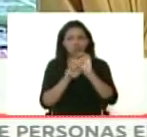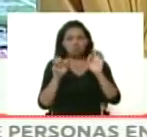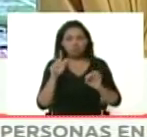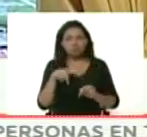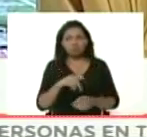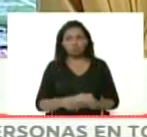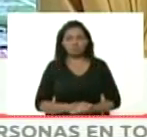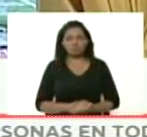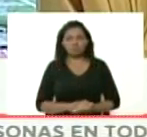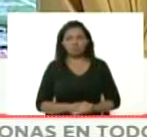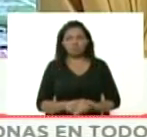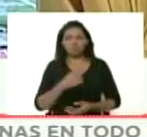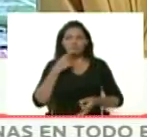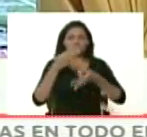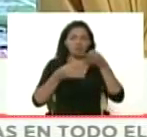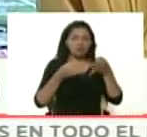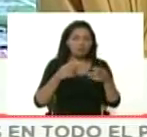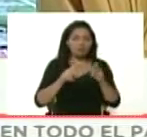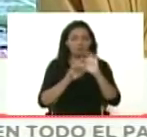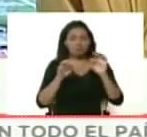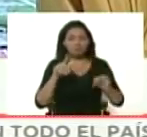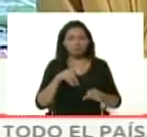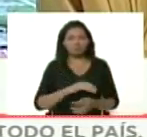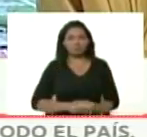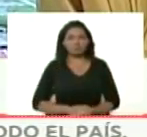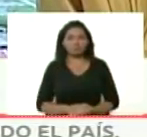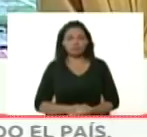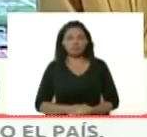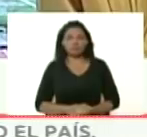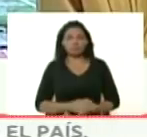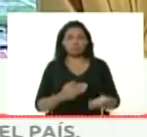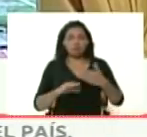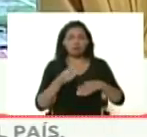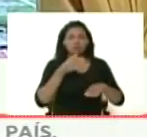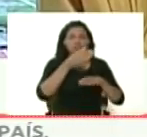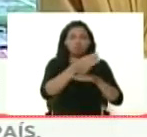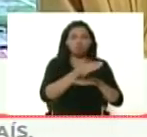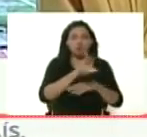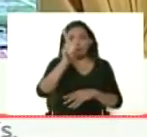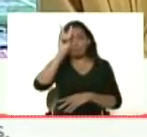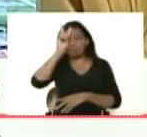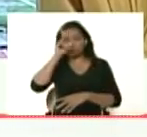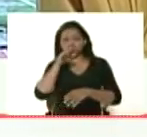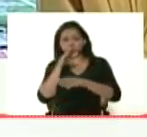que creyó el cuento y un día agarró un autobús y se fue a Perú.